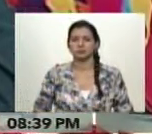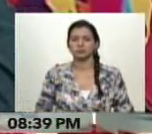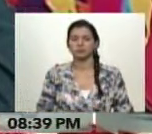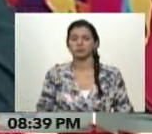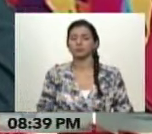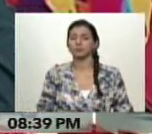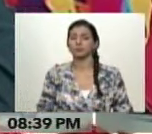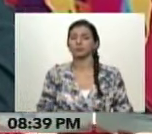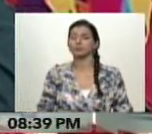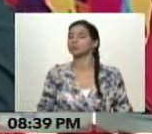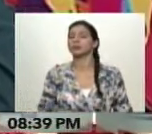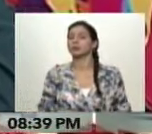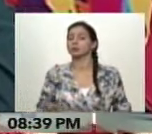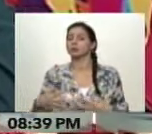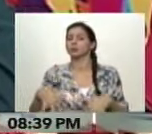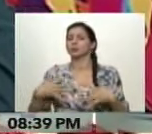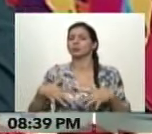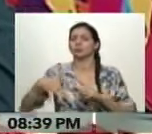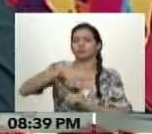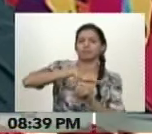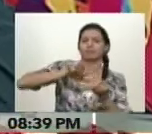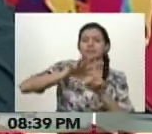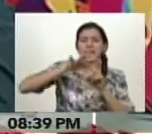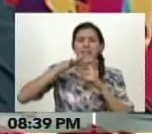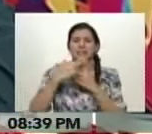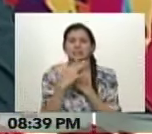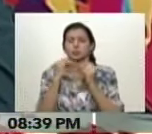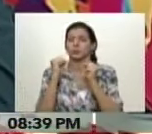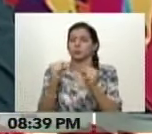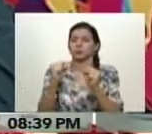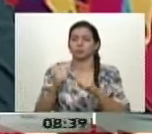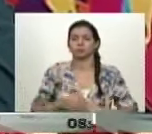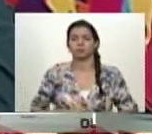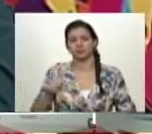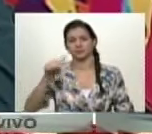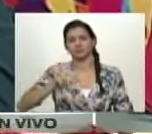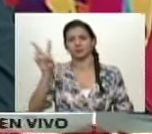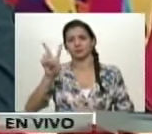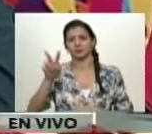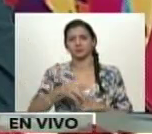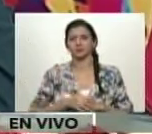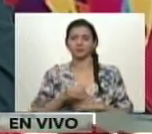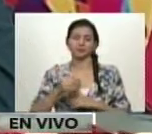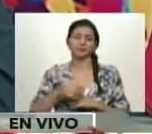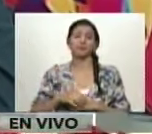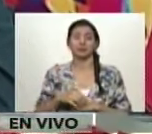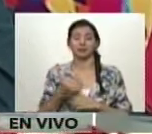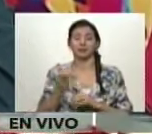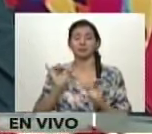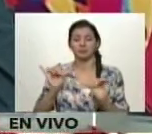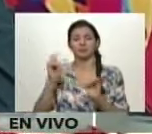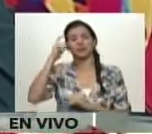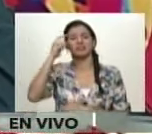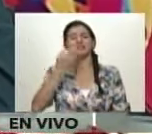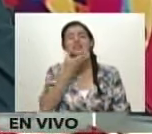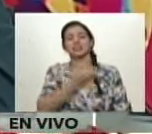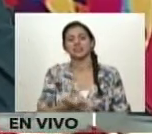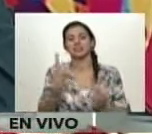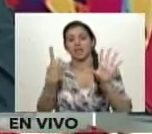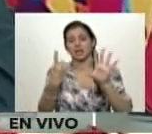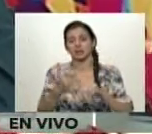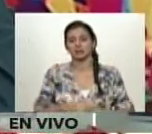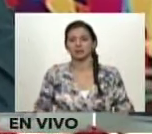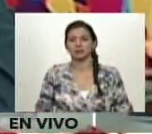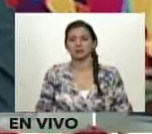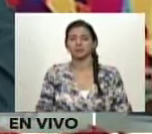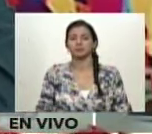En el escenario conmovido, extremadamente conmovido, en que se dieron las elecciones del 6 de diciembre. Así que tenemos